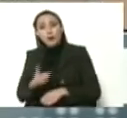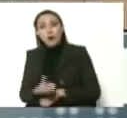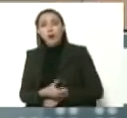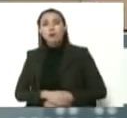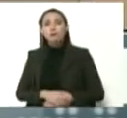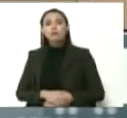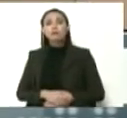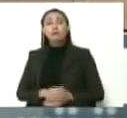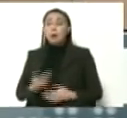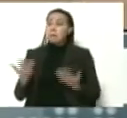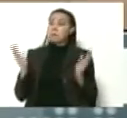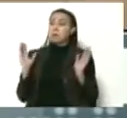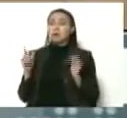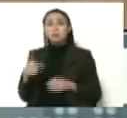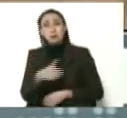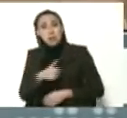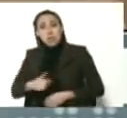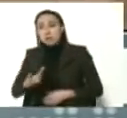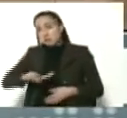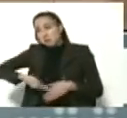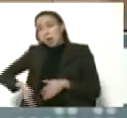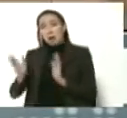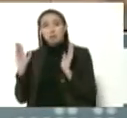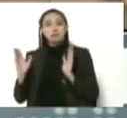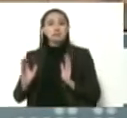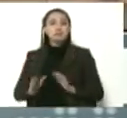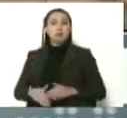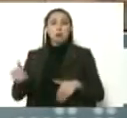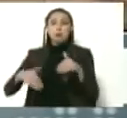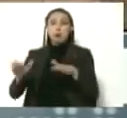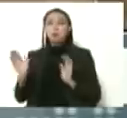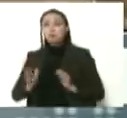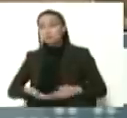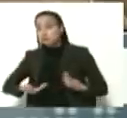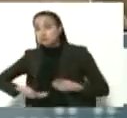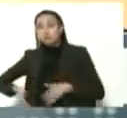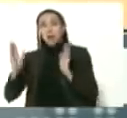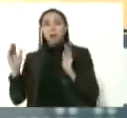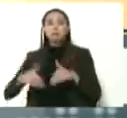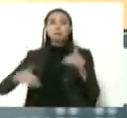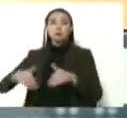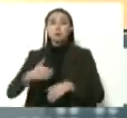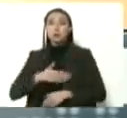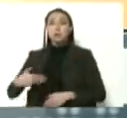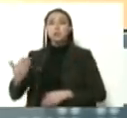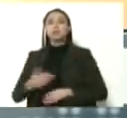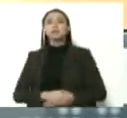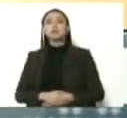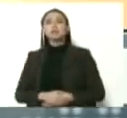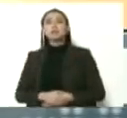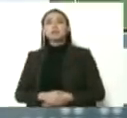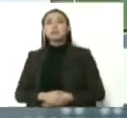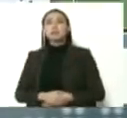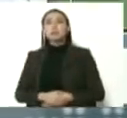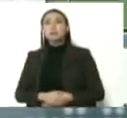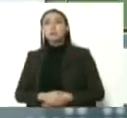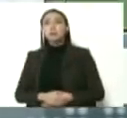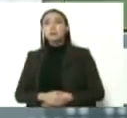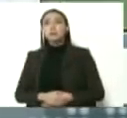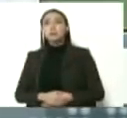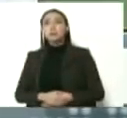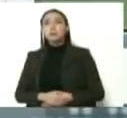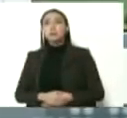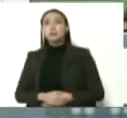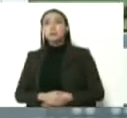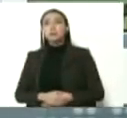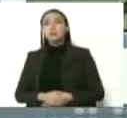Bueno, Capriles, si quieres ser gobernador, lánzate. Lánzate, Capriles. Aunque le está comiendo el